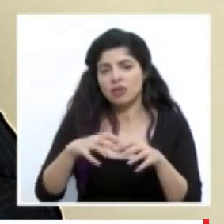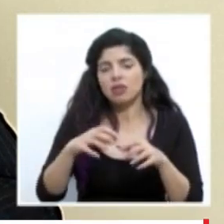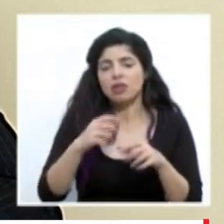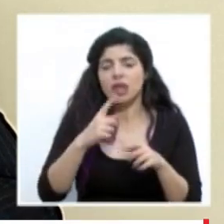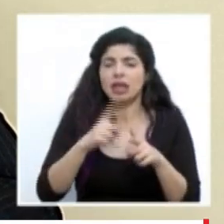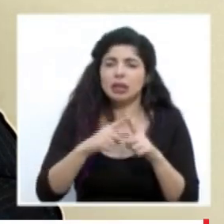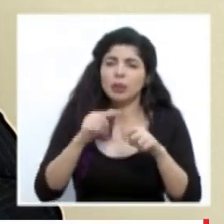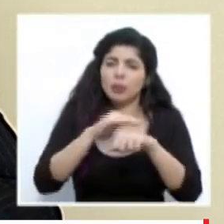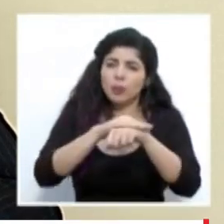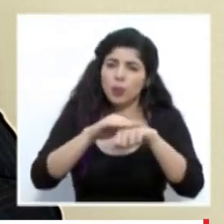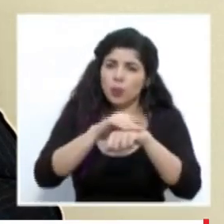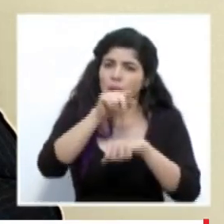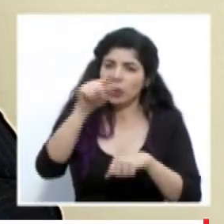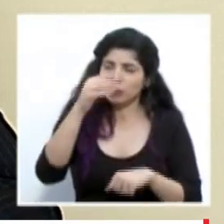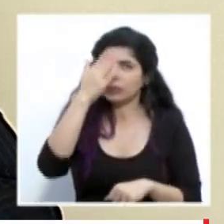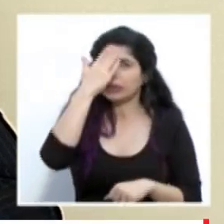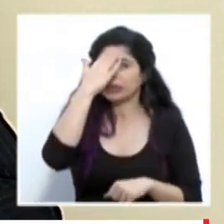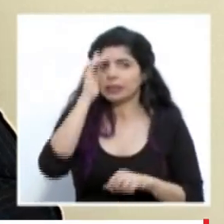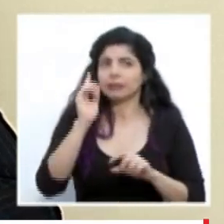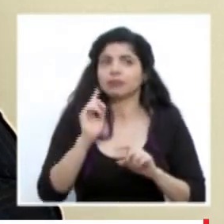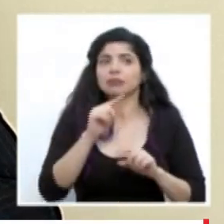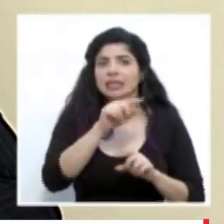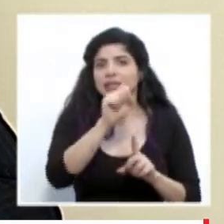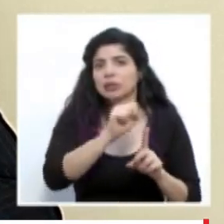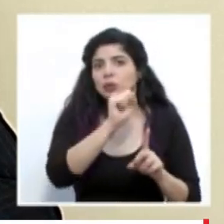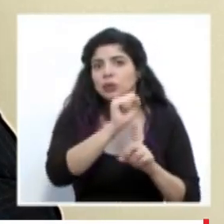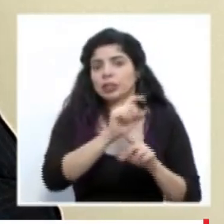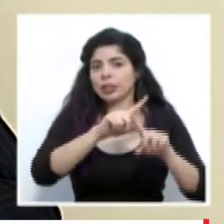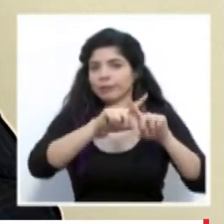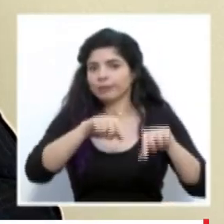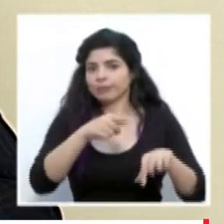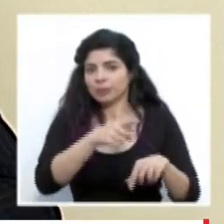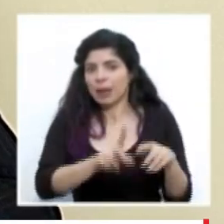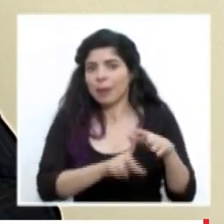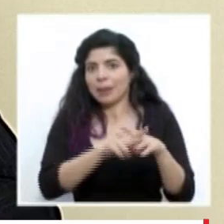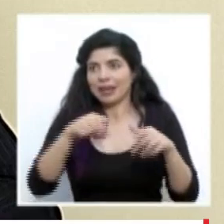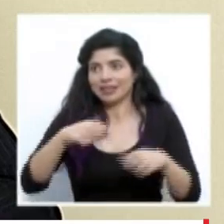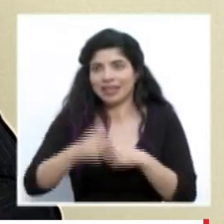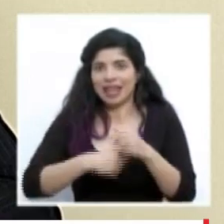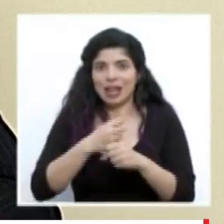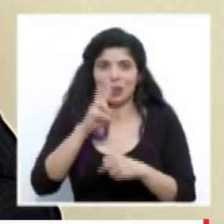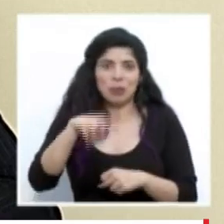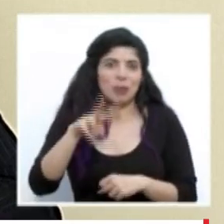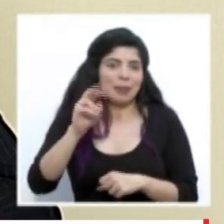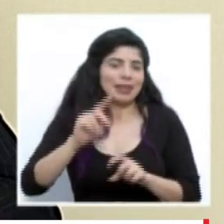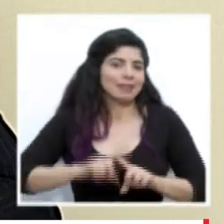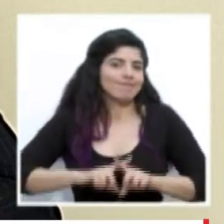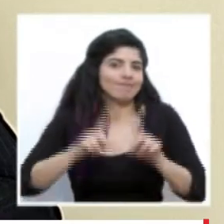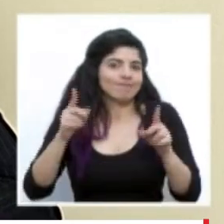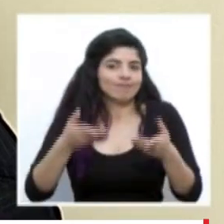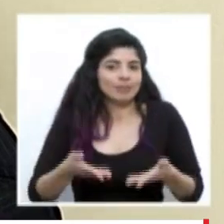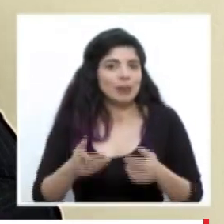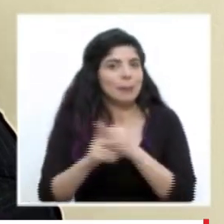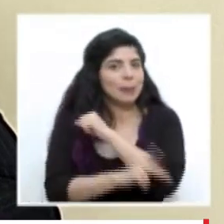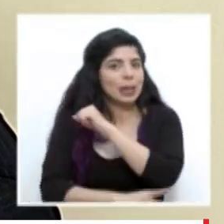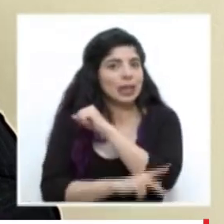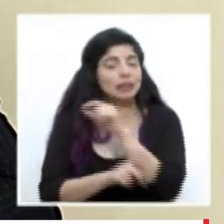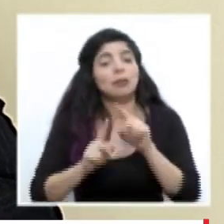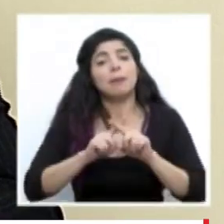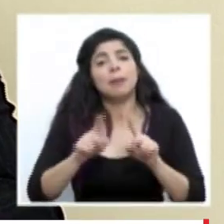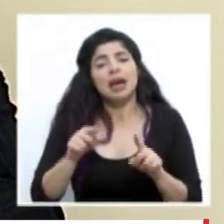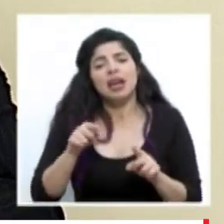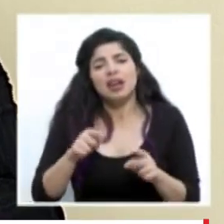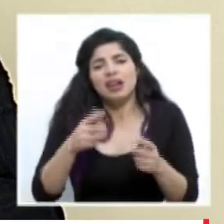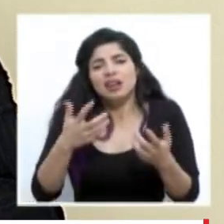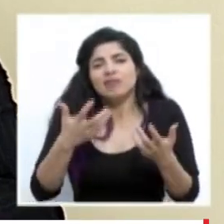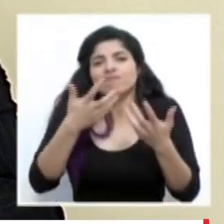favor entonces tengan presente esta situación que se presenta en el 2020, muy inusual en nuestro país, pero que